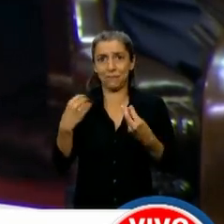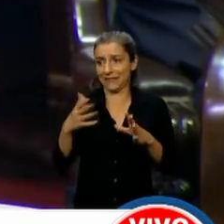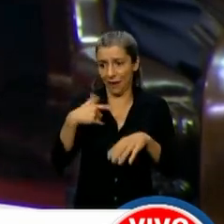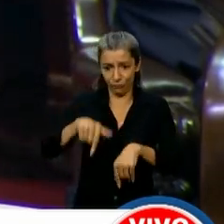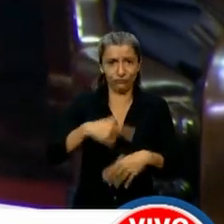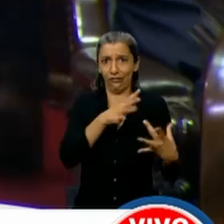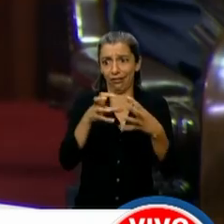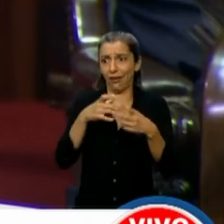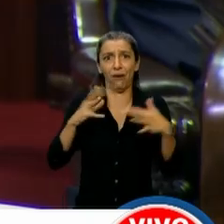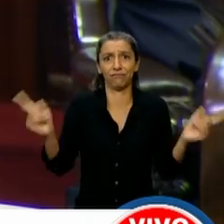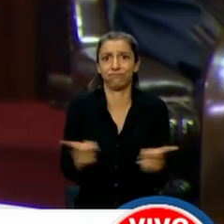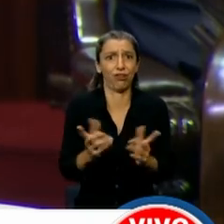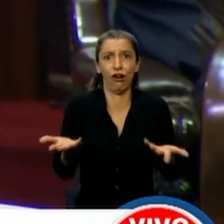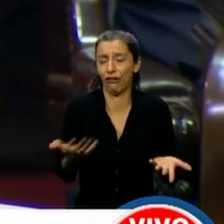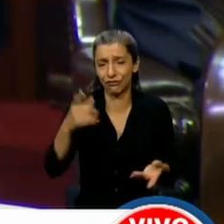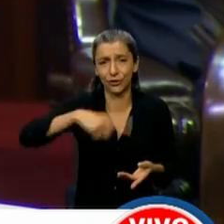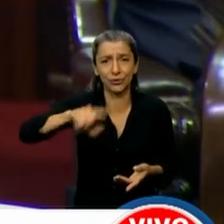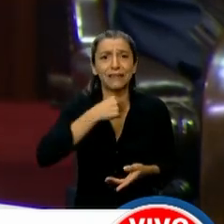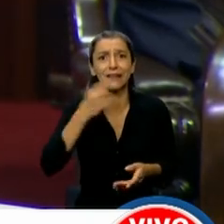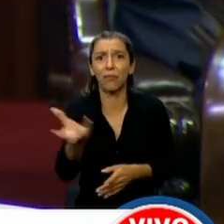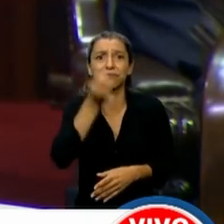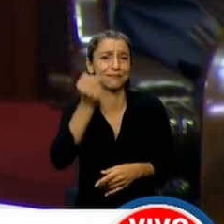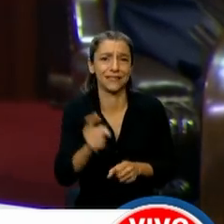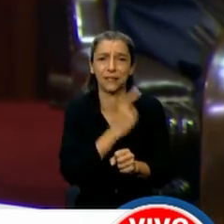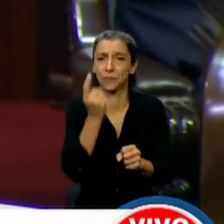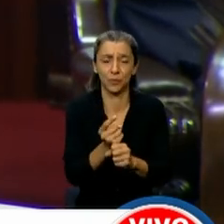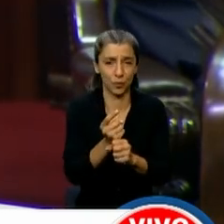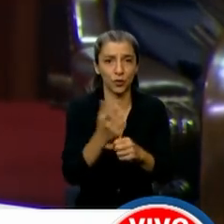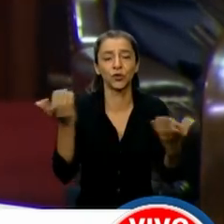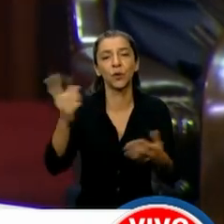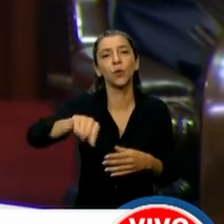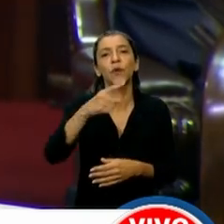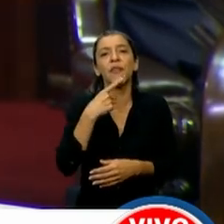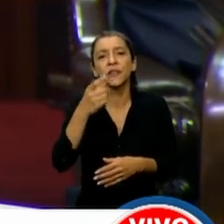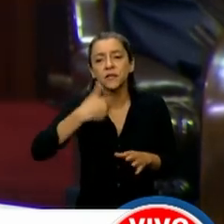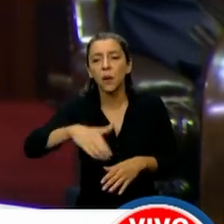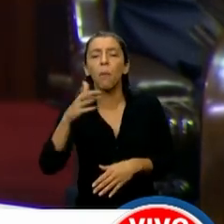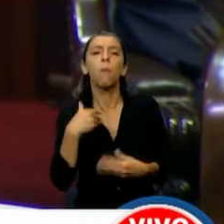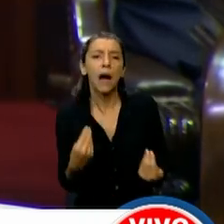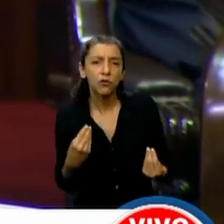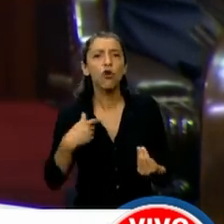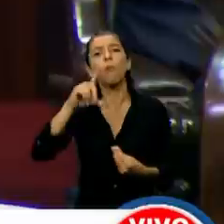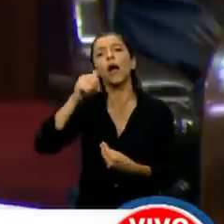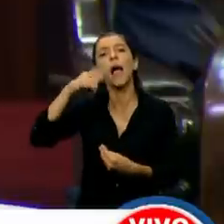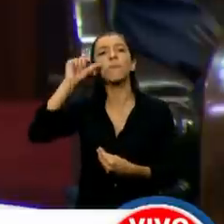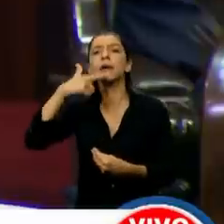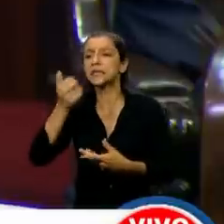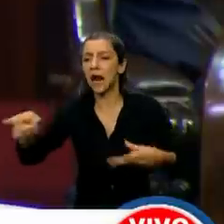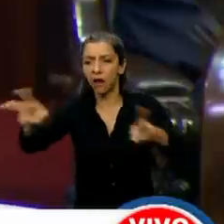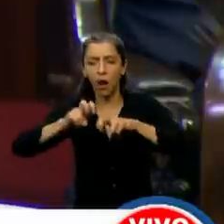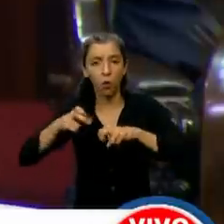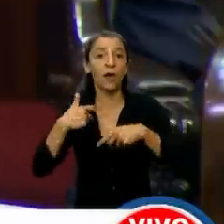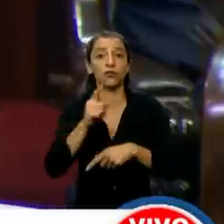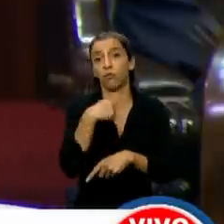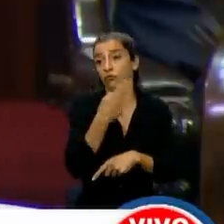dicen que van a lograr lo que van a lograrlo entre otras cosas mejorando la recaudación de camesa se le destina el 70